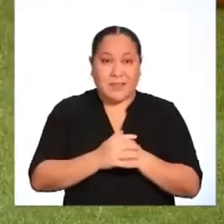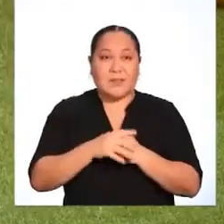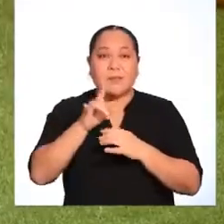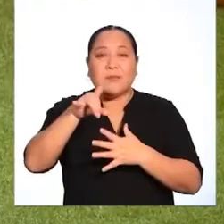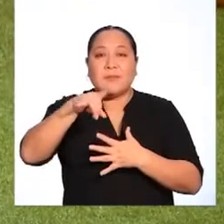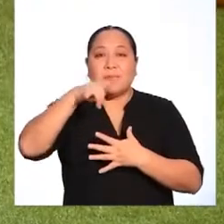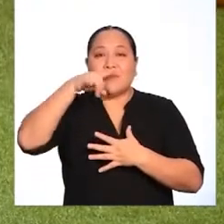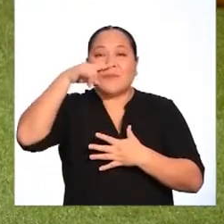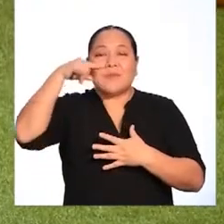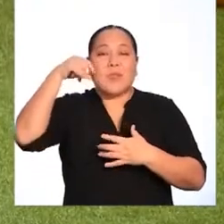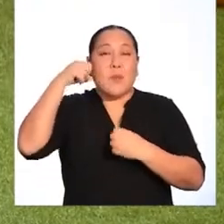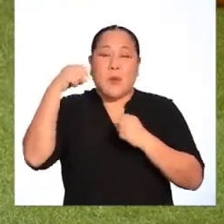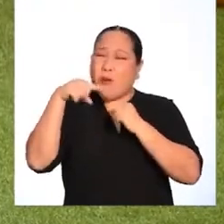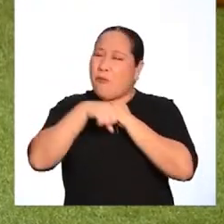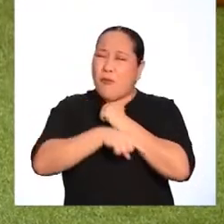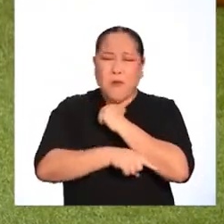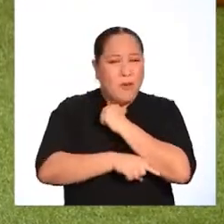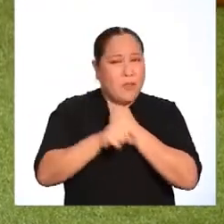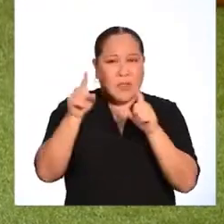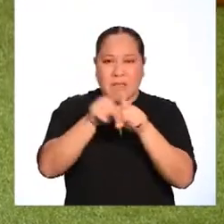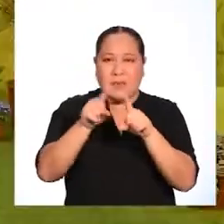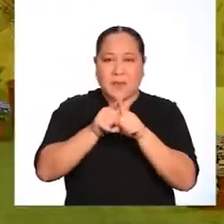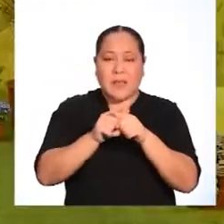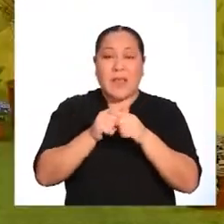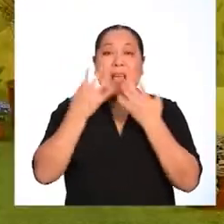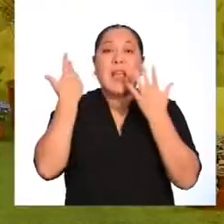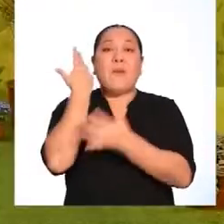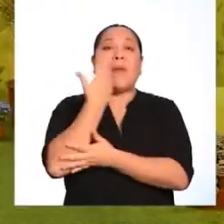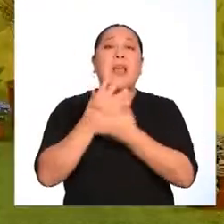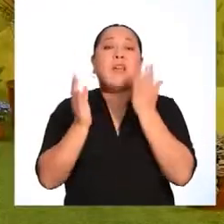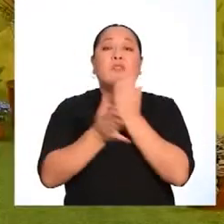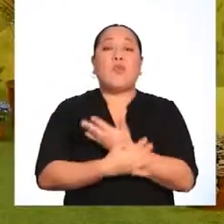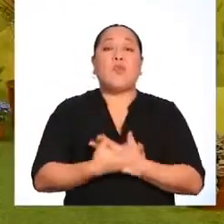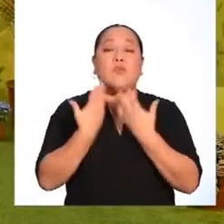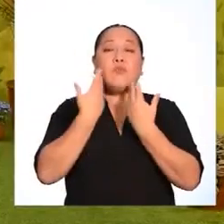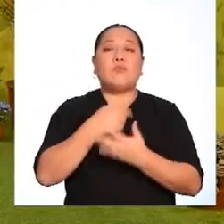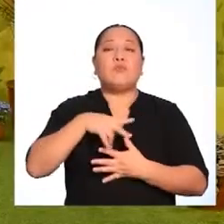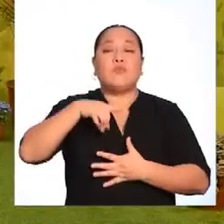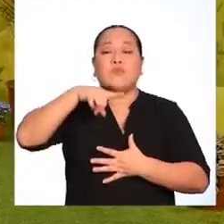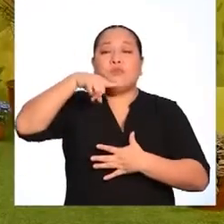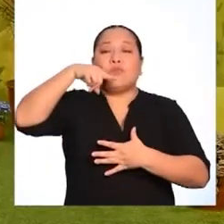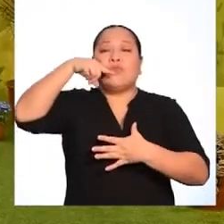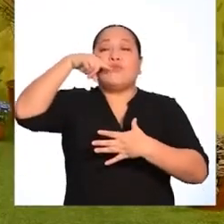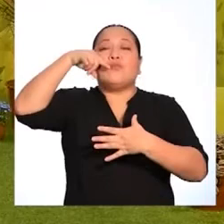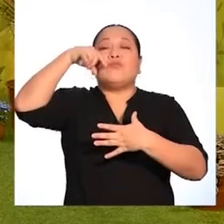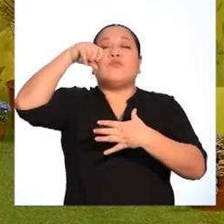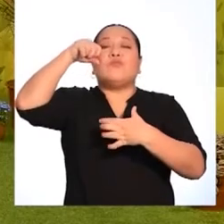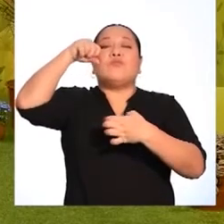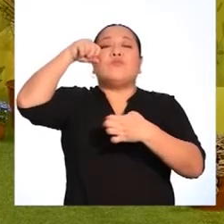y inhalamos profundamente mientras vamos levantando los brazos